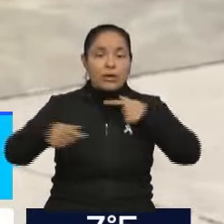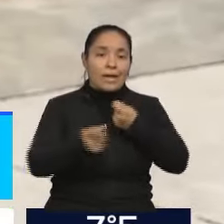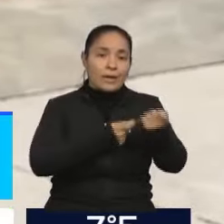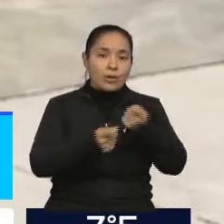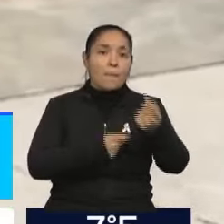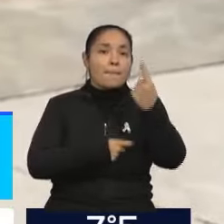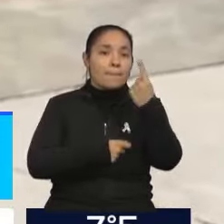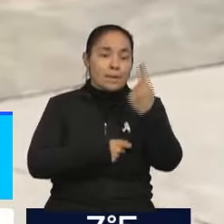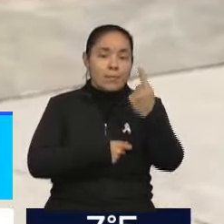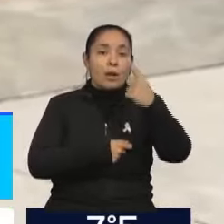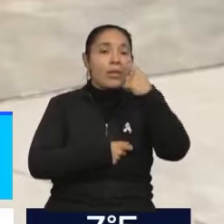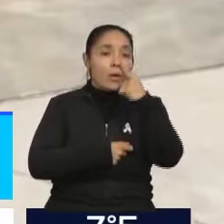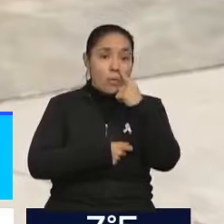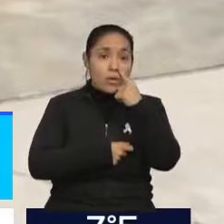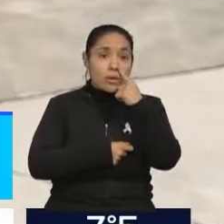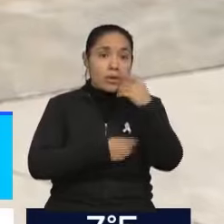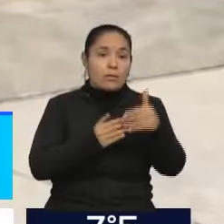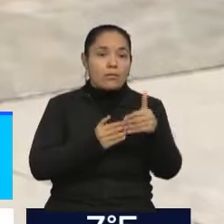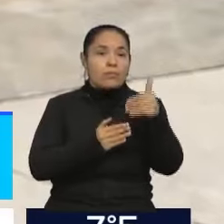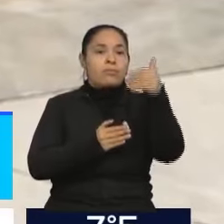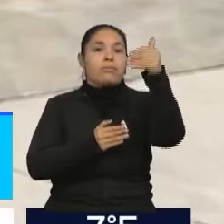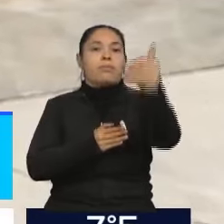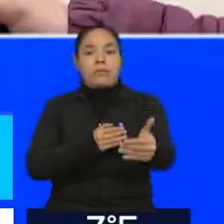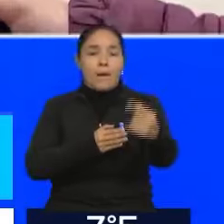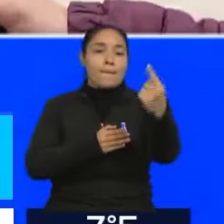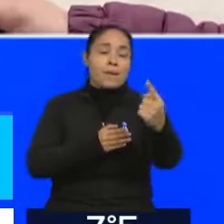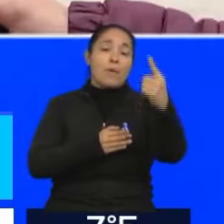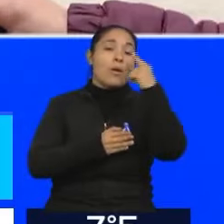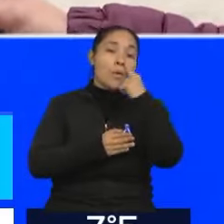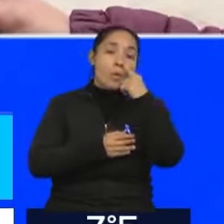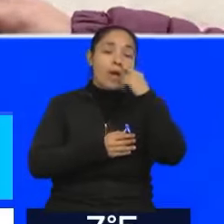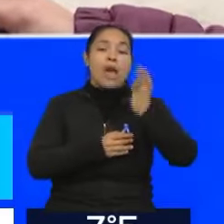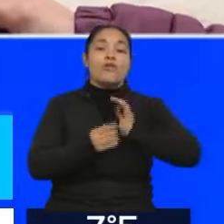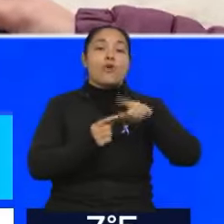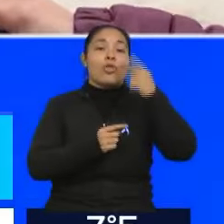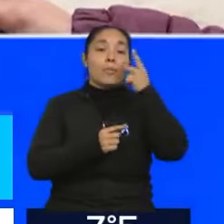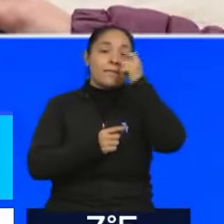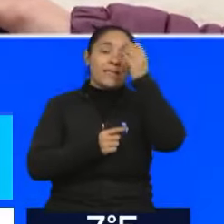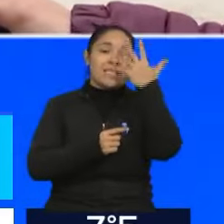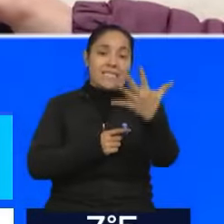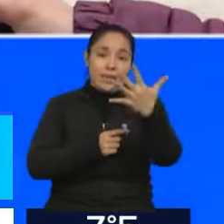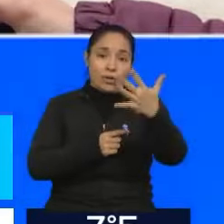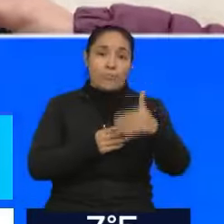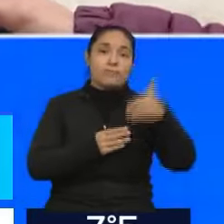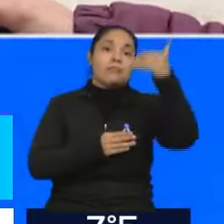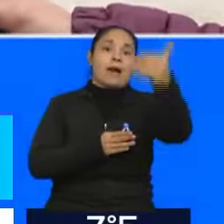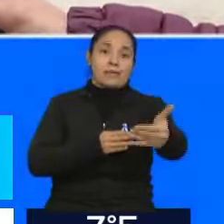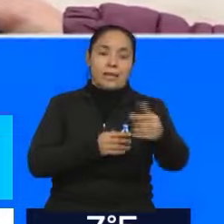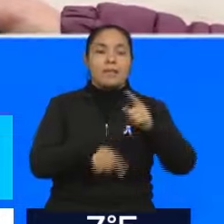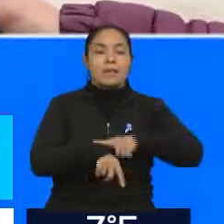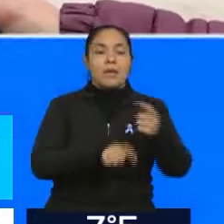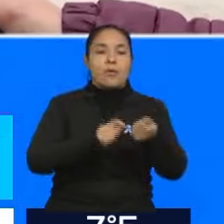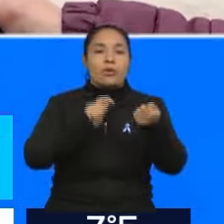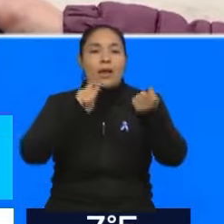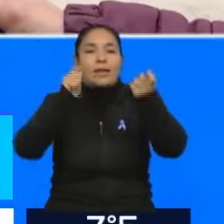de junio, se extiende hasta el 1 de junio del año siguiente, del 2025, y en este periodo de transición